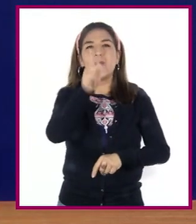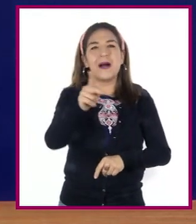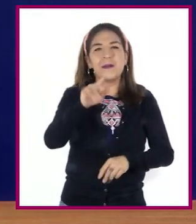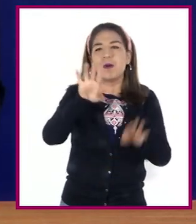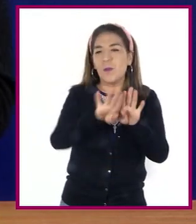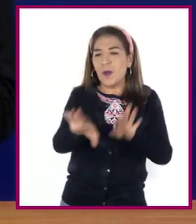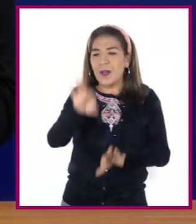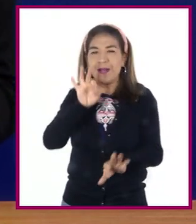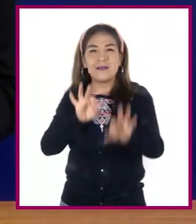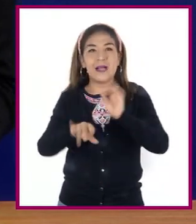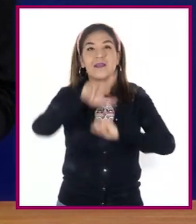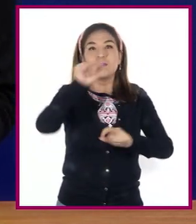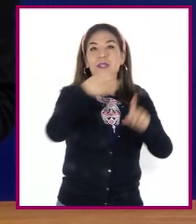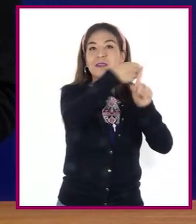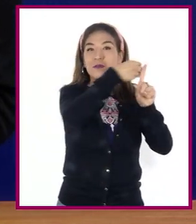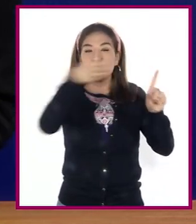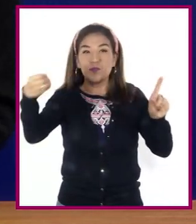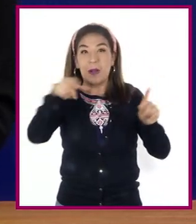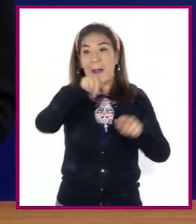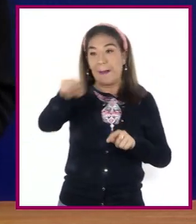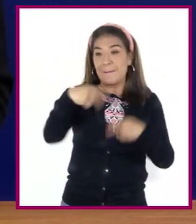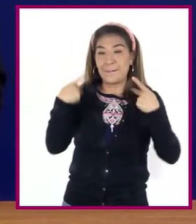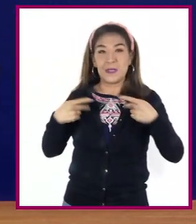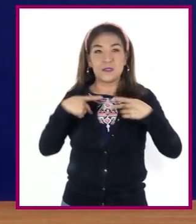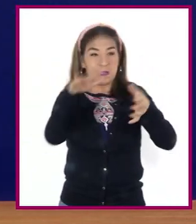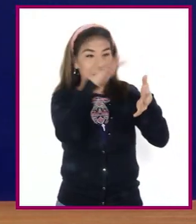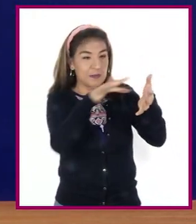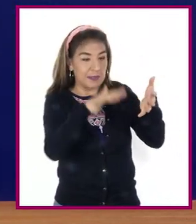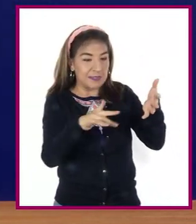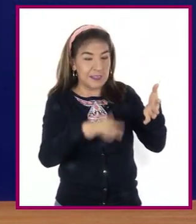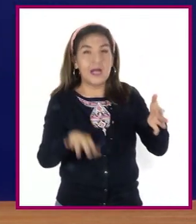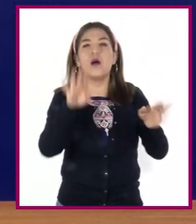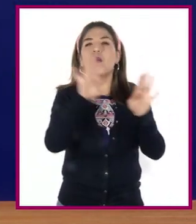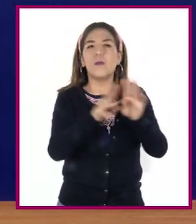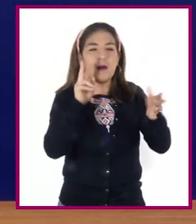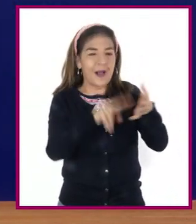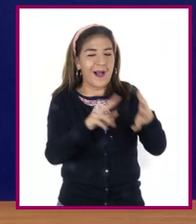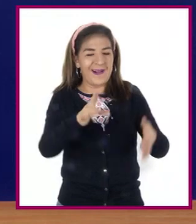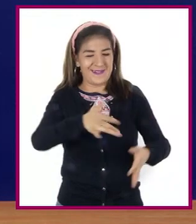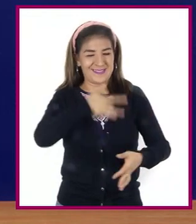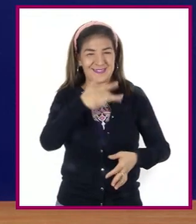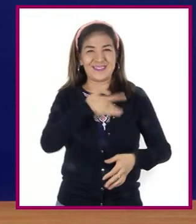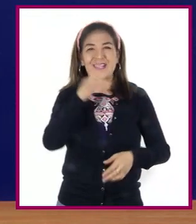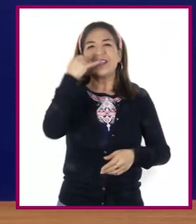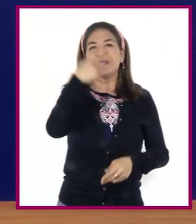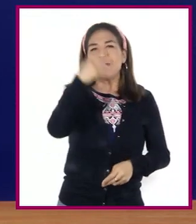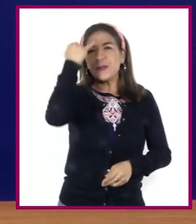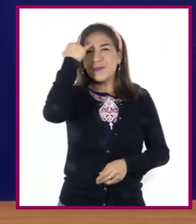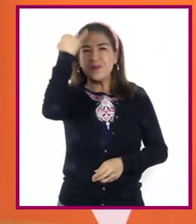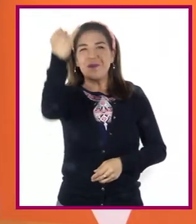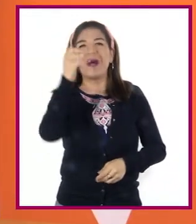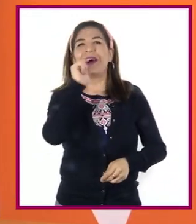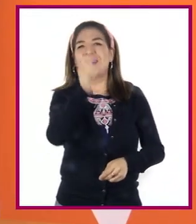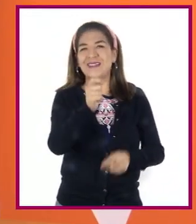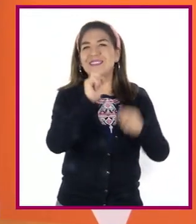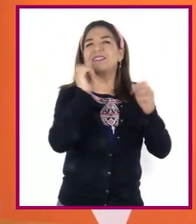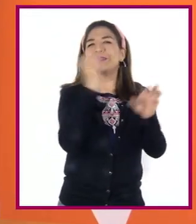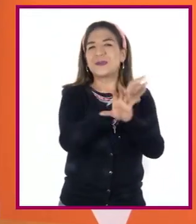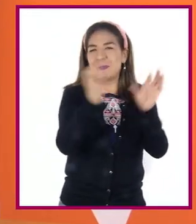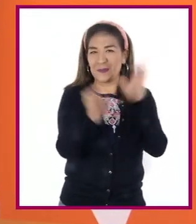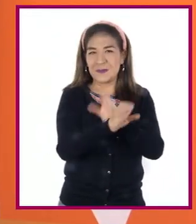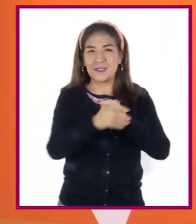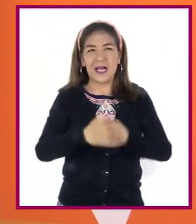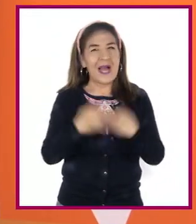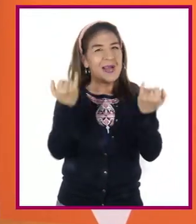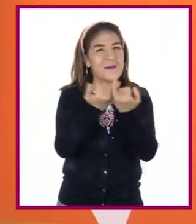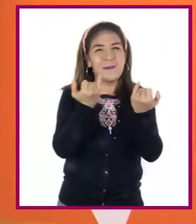y ordenarlas para que quien nos lee o nos escucha sea capaz de sentir o imaginar algo. Es como